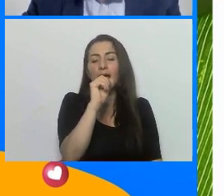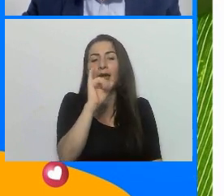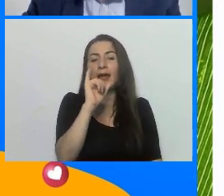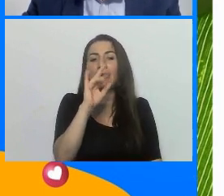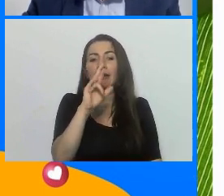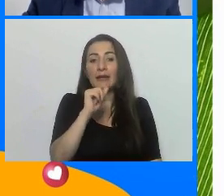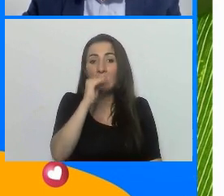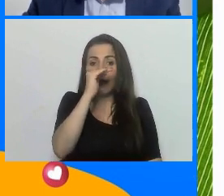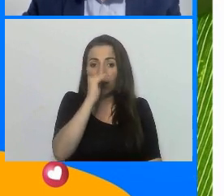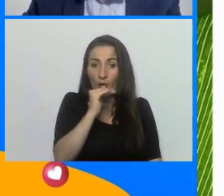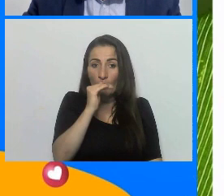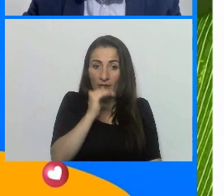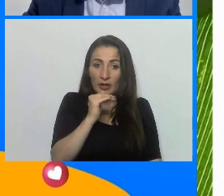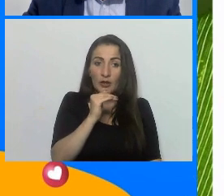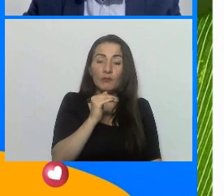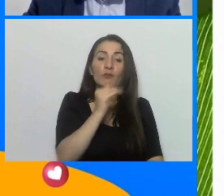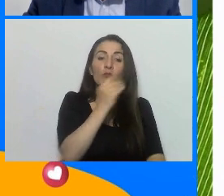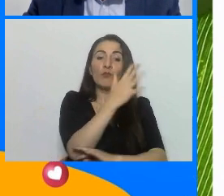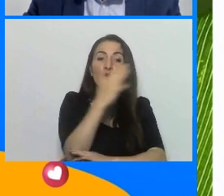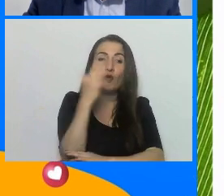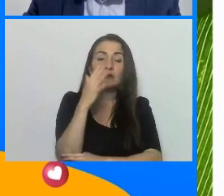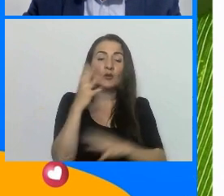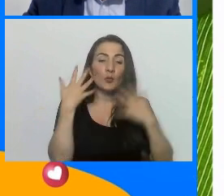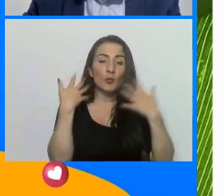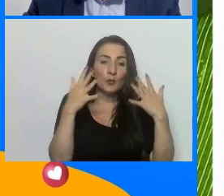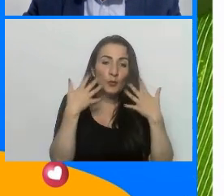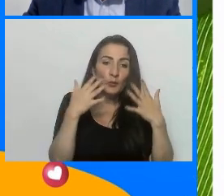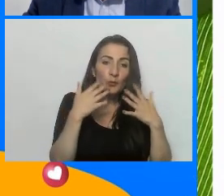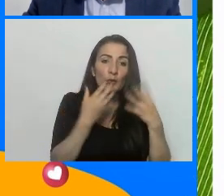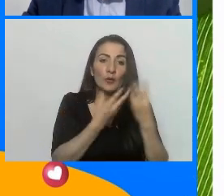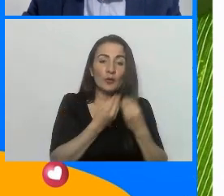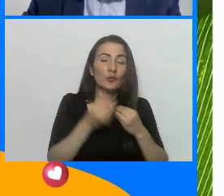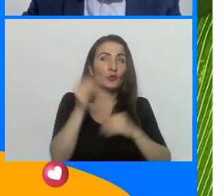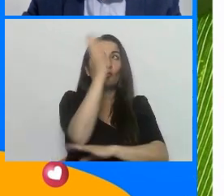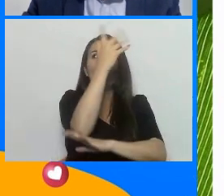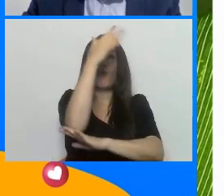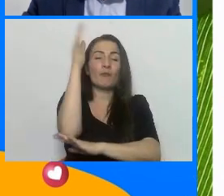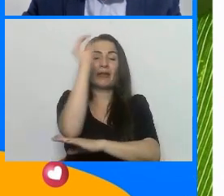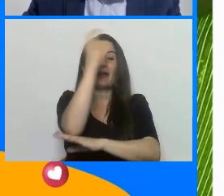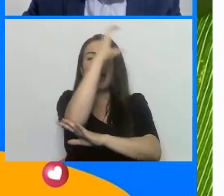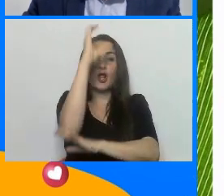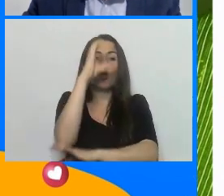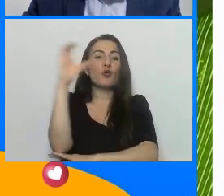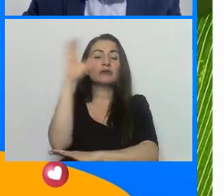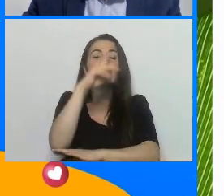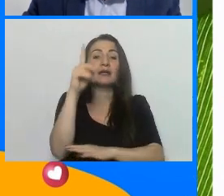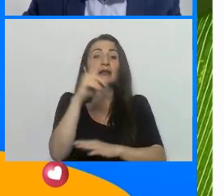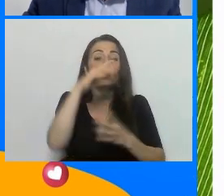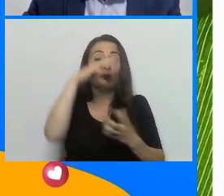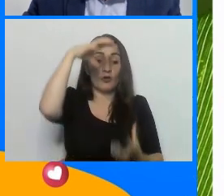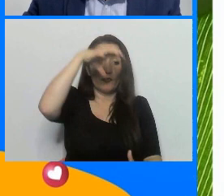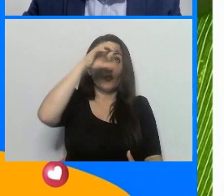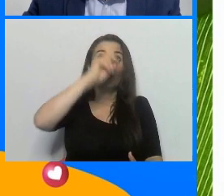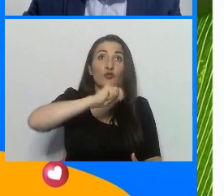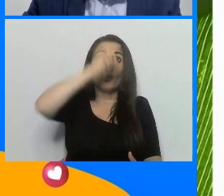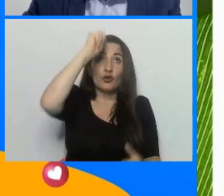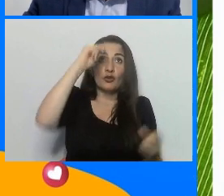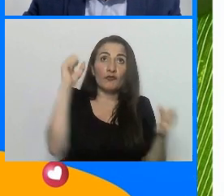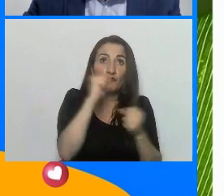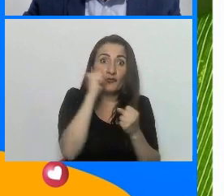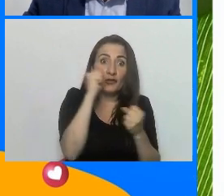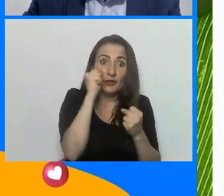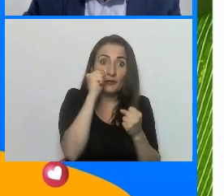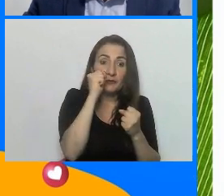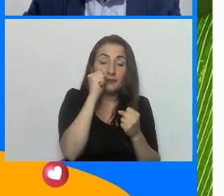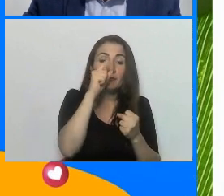vayamos bajando, vamos a encontrar los bosques templados, a llegar a los bosques tropicales. Y así como pasa en el Polo Norte, así como